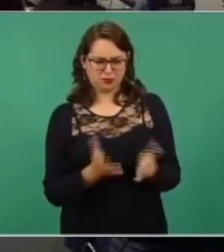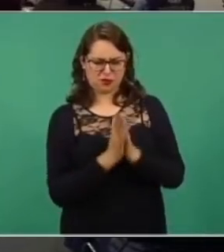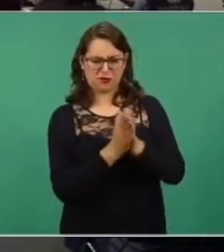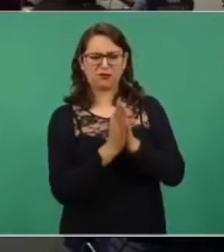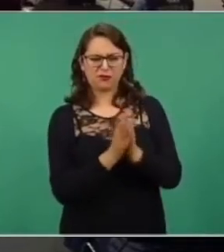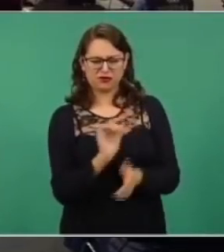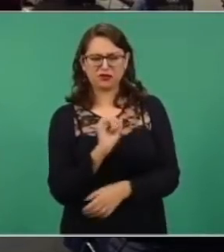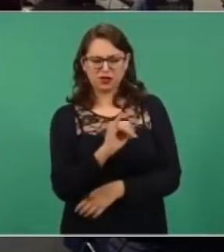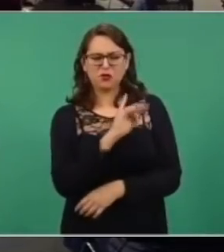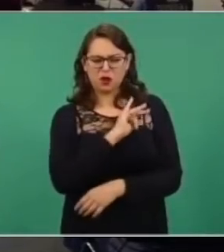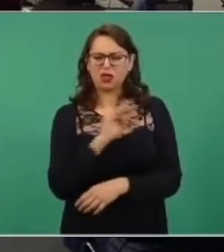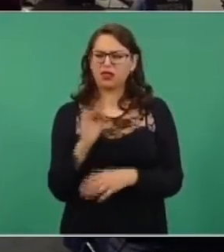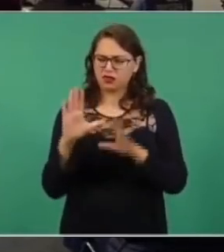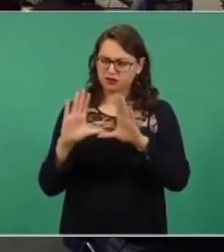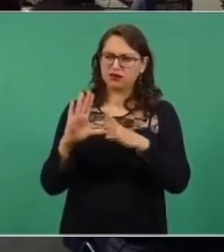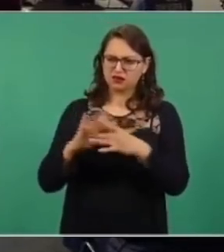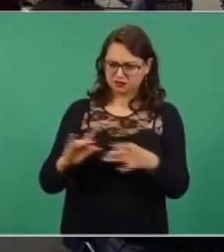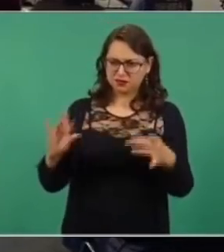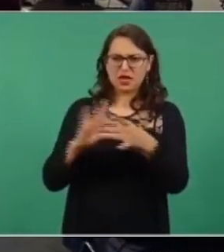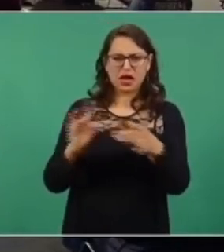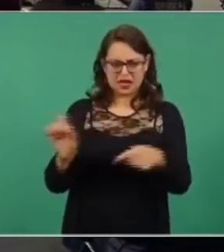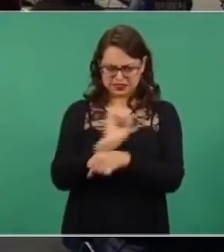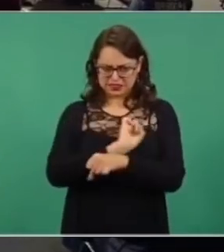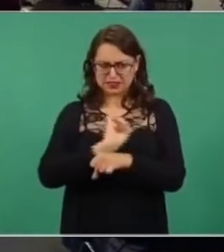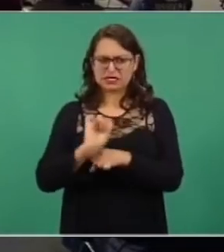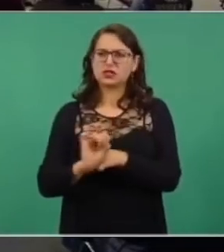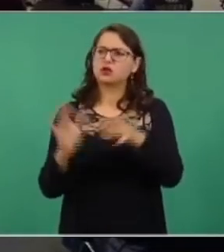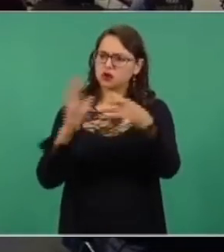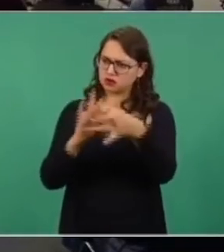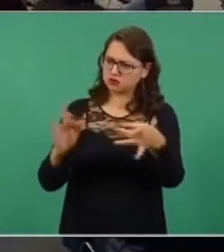Es sencillo de explicar